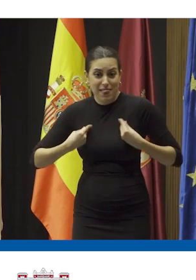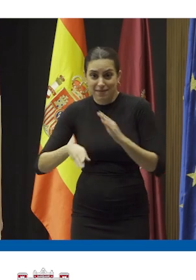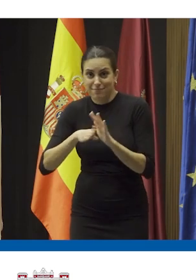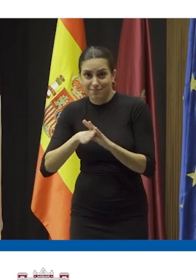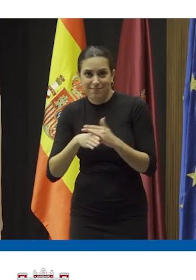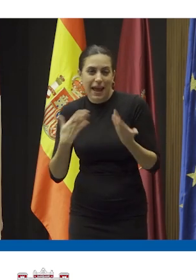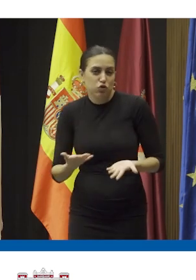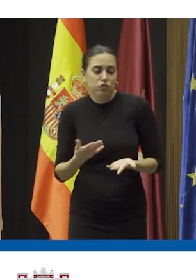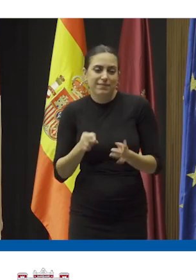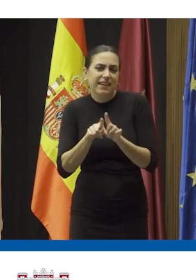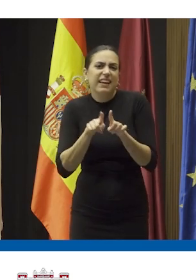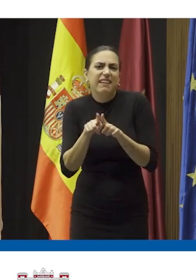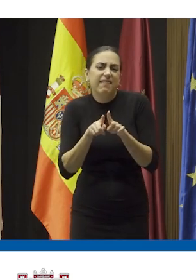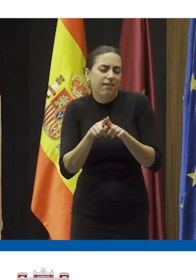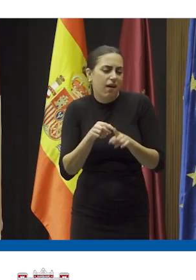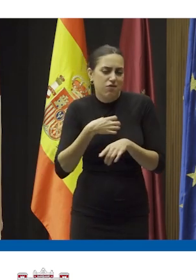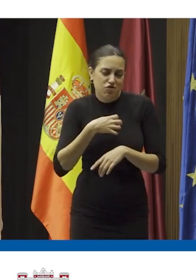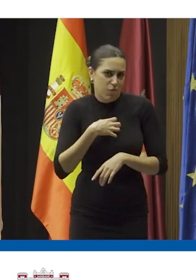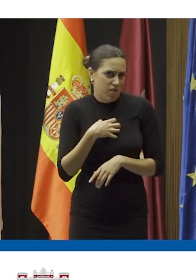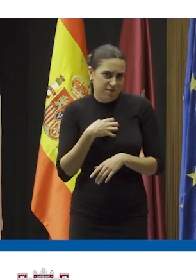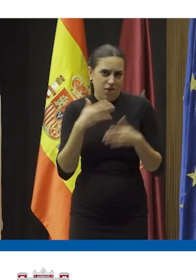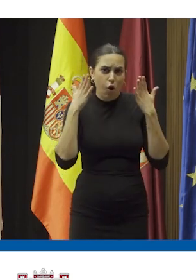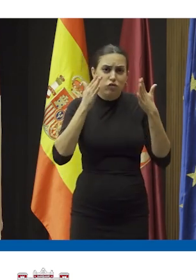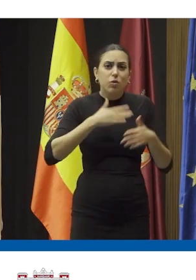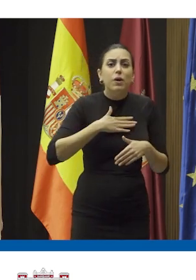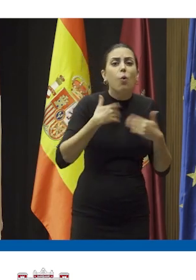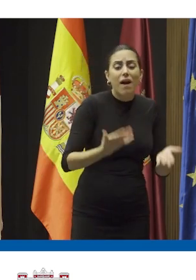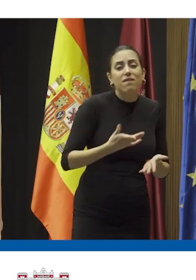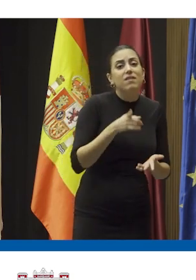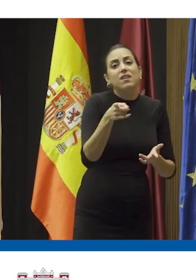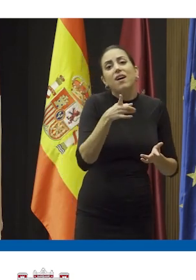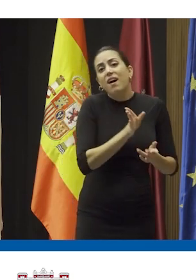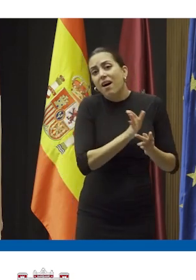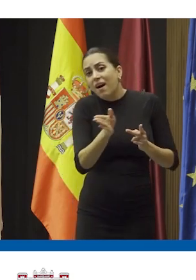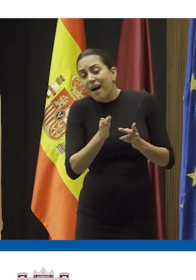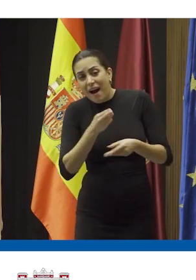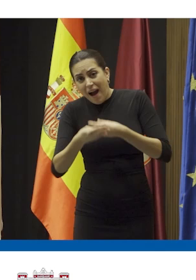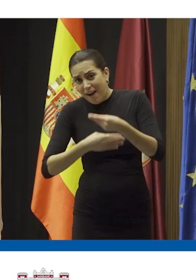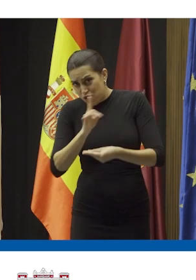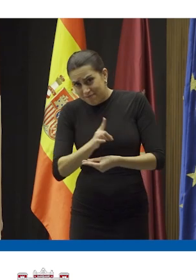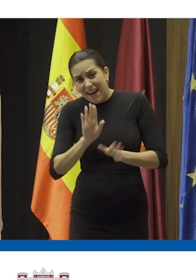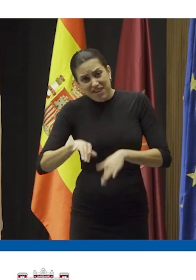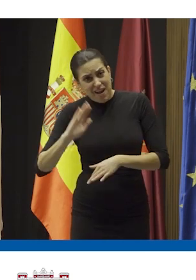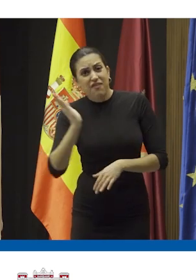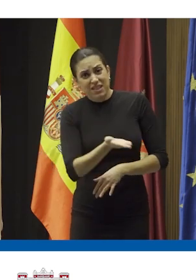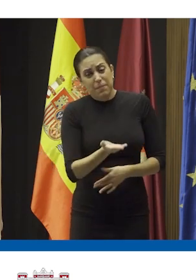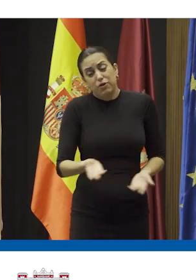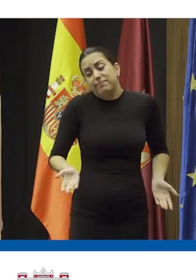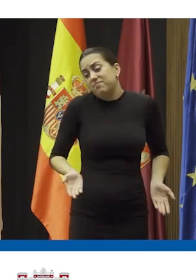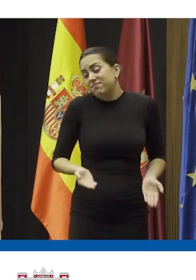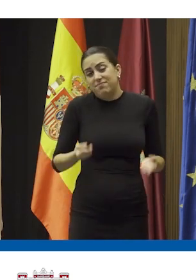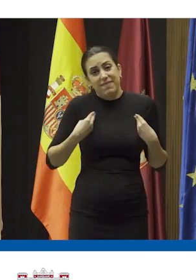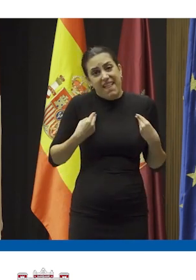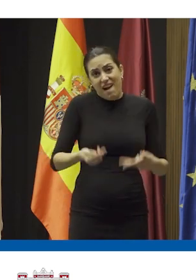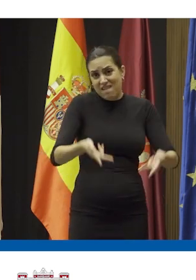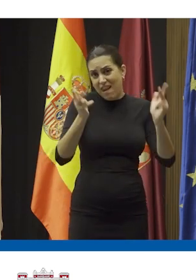es criticable, es aconsejable. Mire, no haga usted eso, no le va a beneficiar, le va a perjudicar, pero está en su libertad